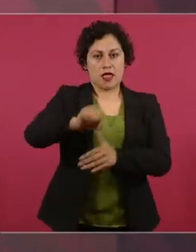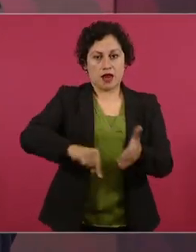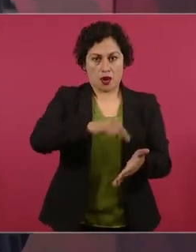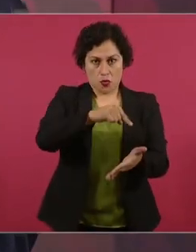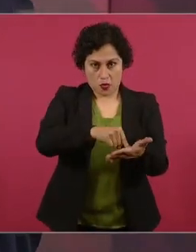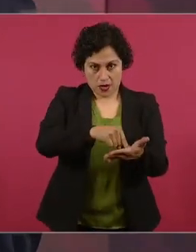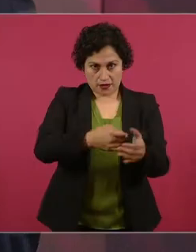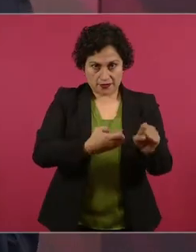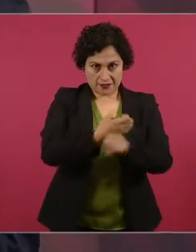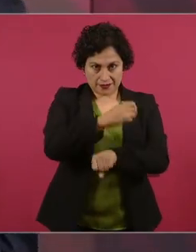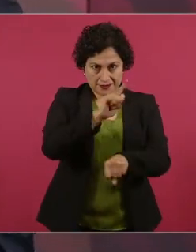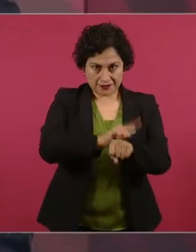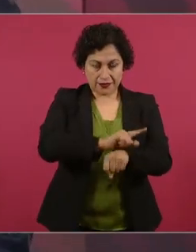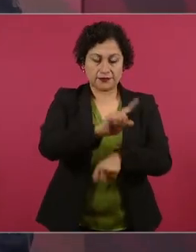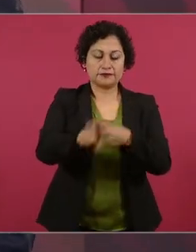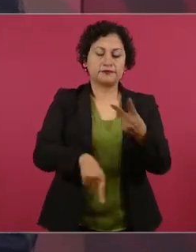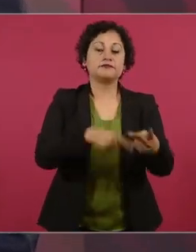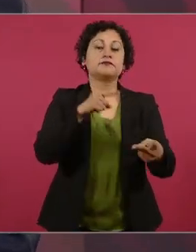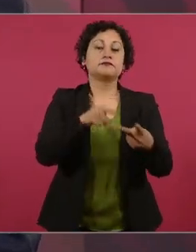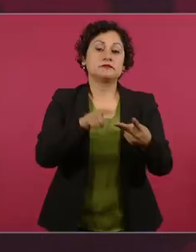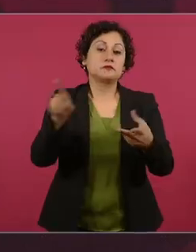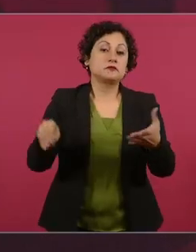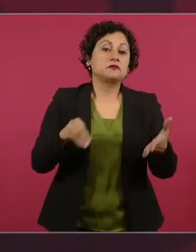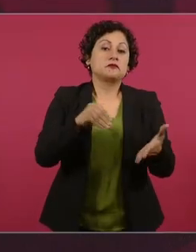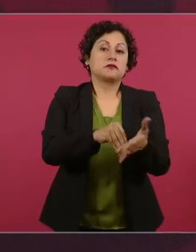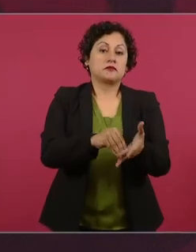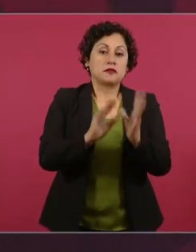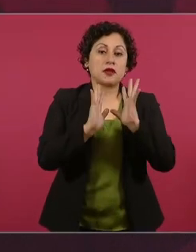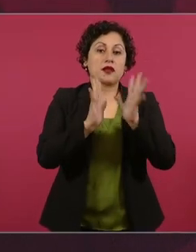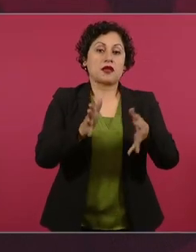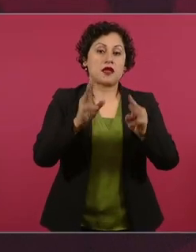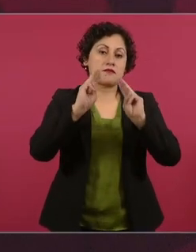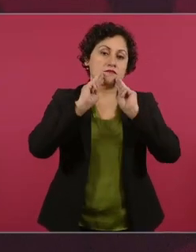de la delincuencia organizada.